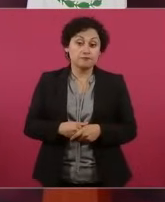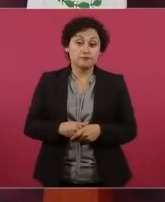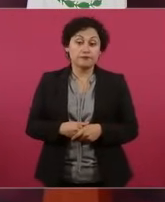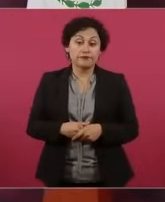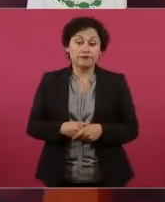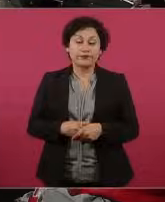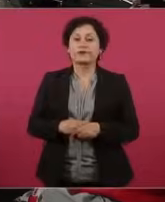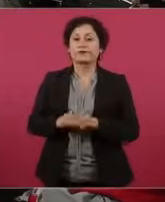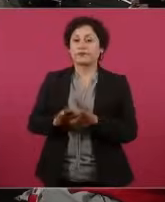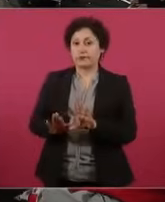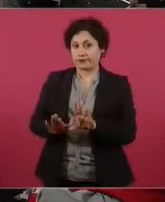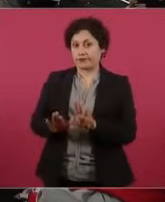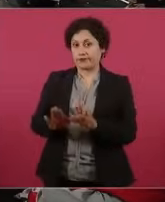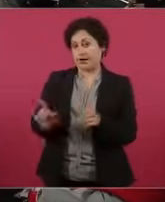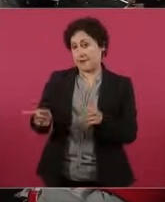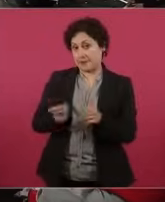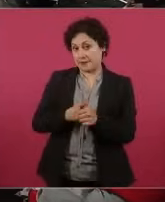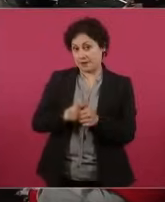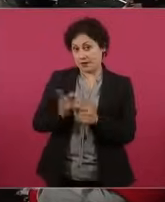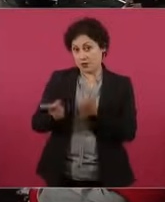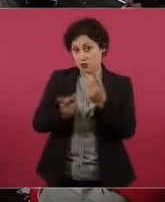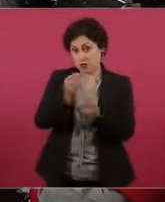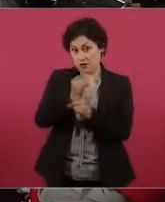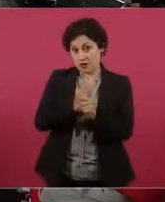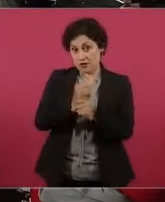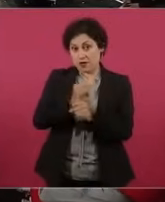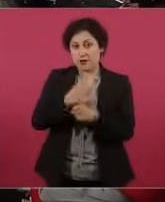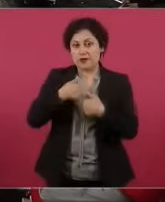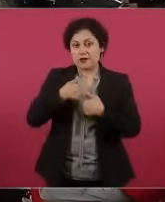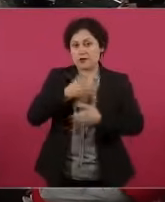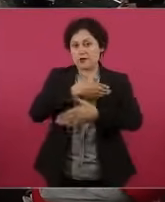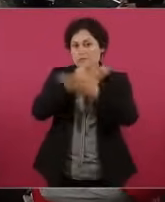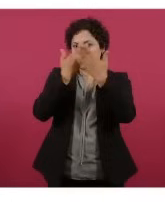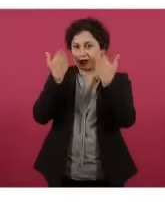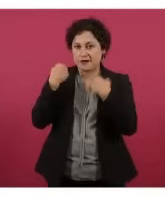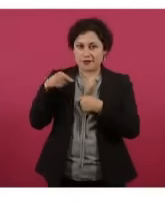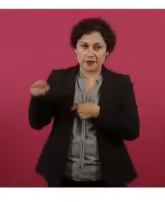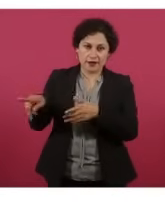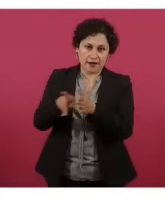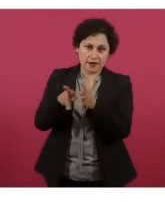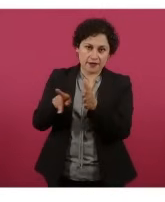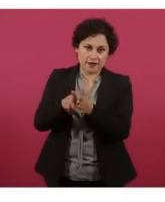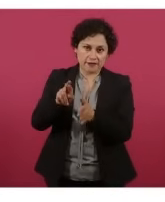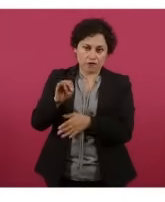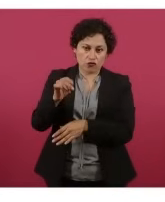la encuesta, que yo no sabía que había hecho el periódico Reforma,